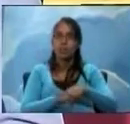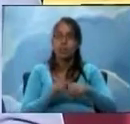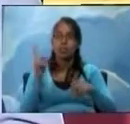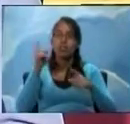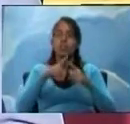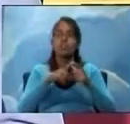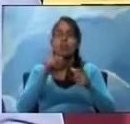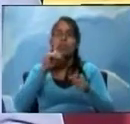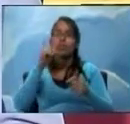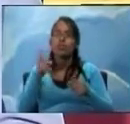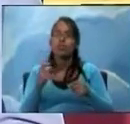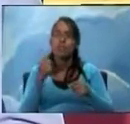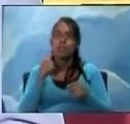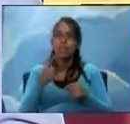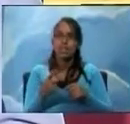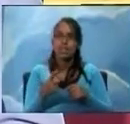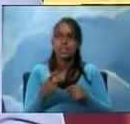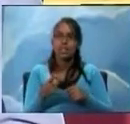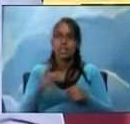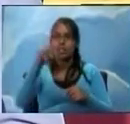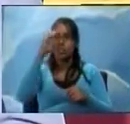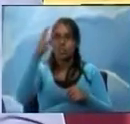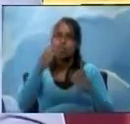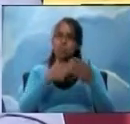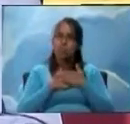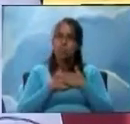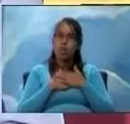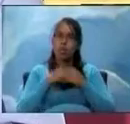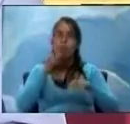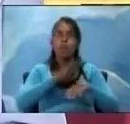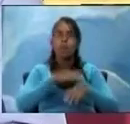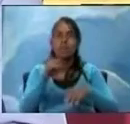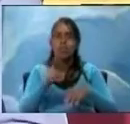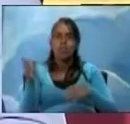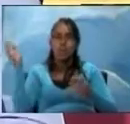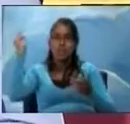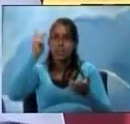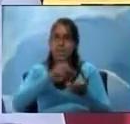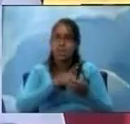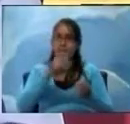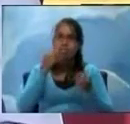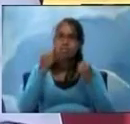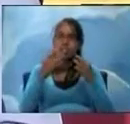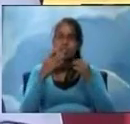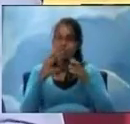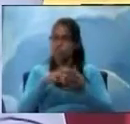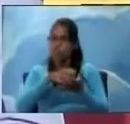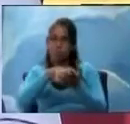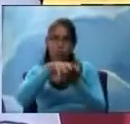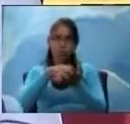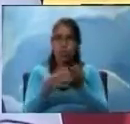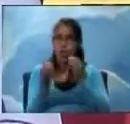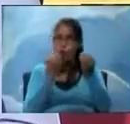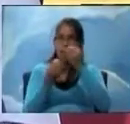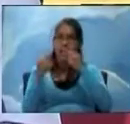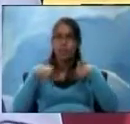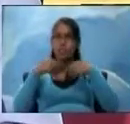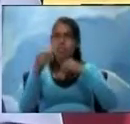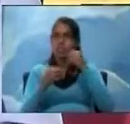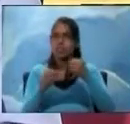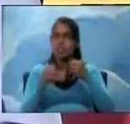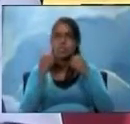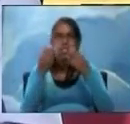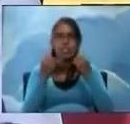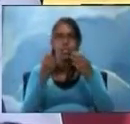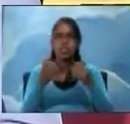ella se preguntaba y decía, le decía a Dios, Dios, pero ¿por qué no regresaste tanto manjares que yo? ¿Por qué no viniste